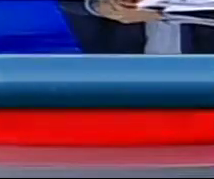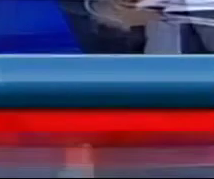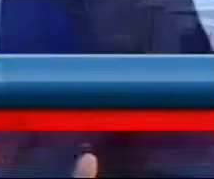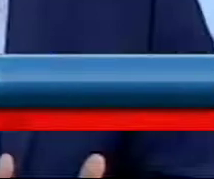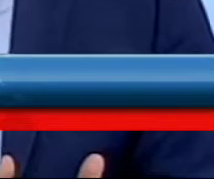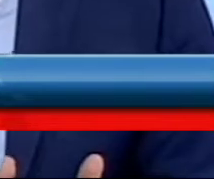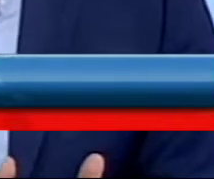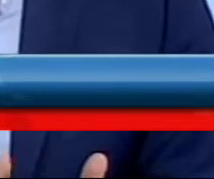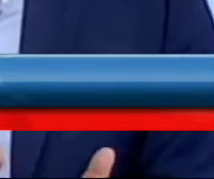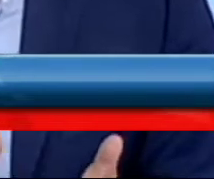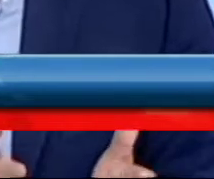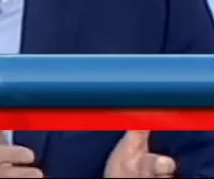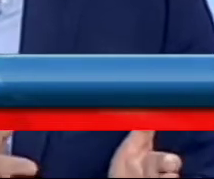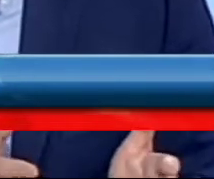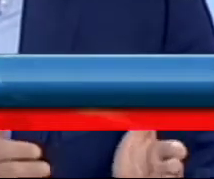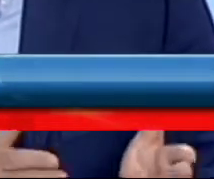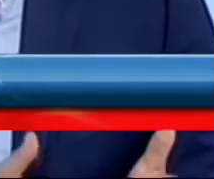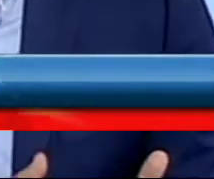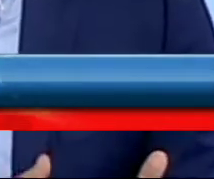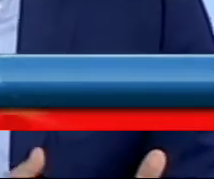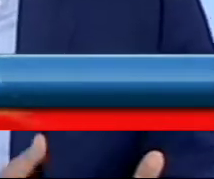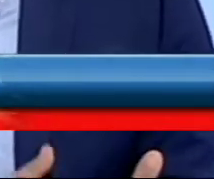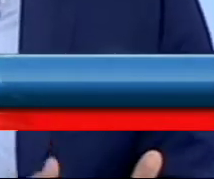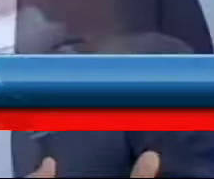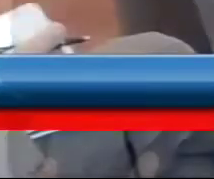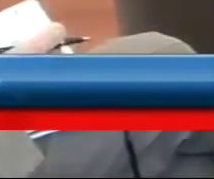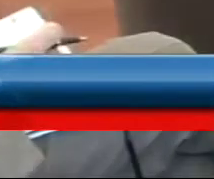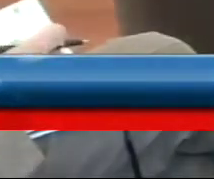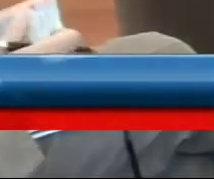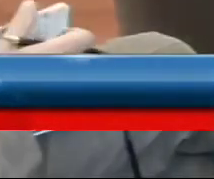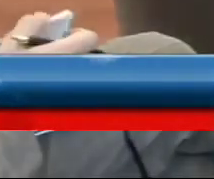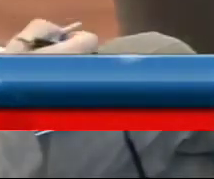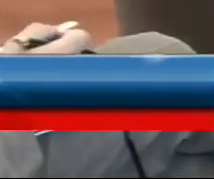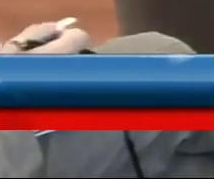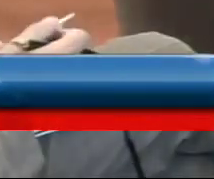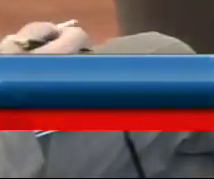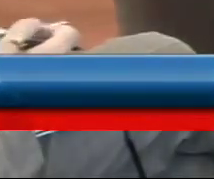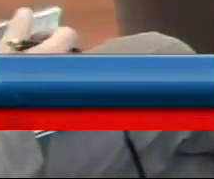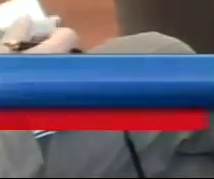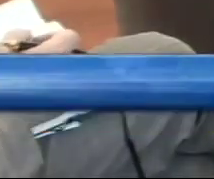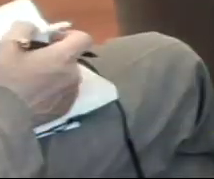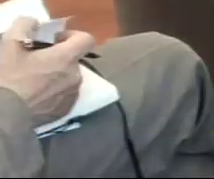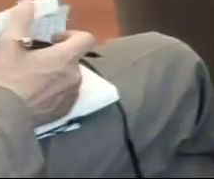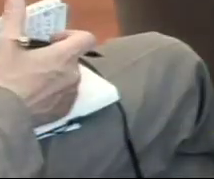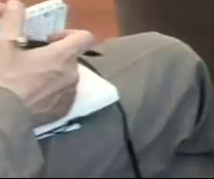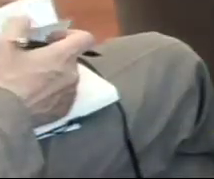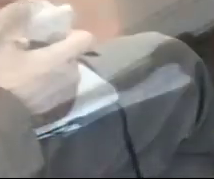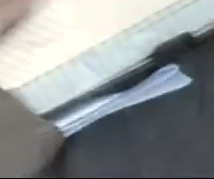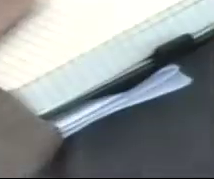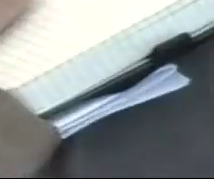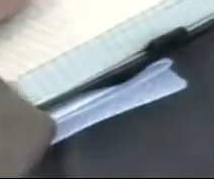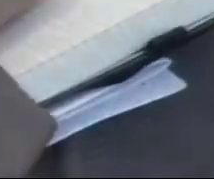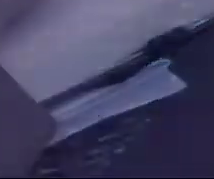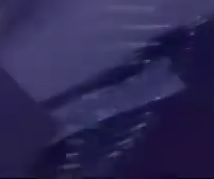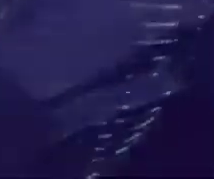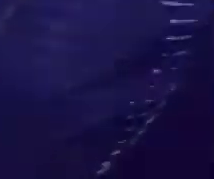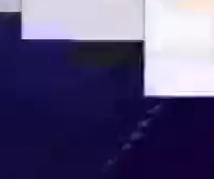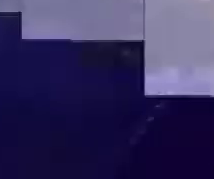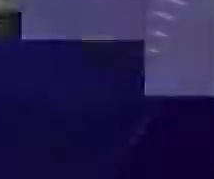En default, Fondo Monetario Internacional confirmó que Grecia no efectuó el pago de la deuda.